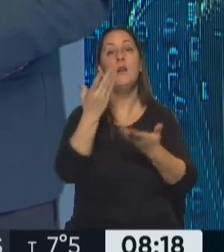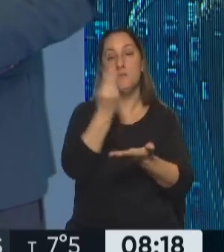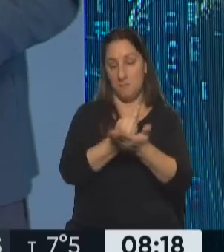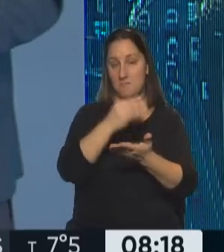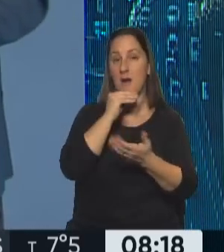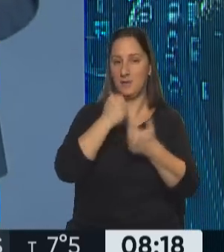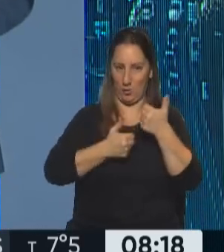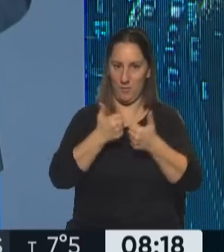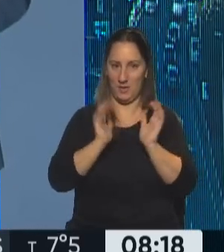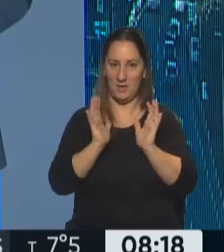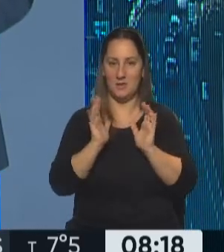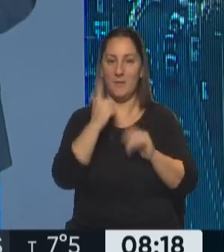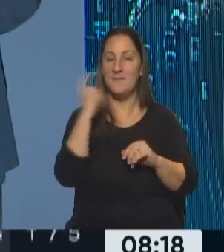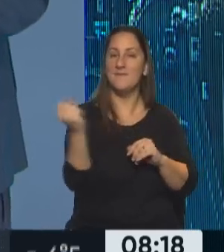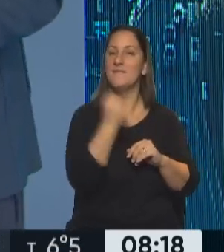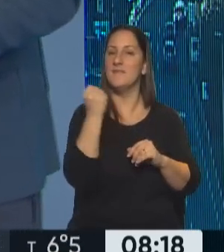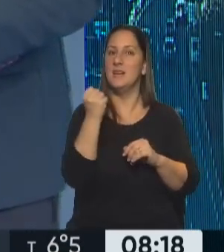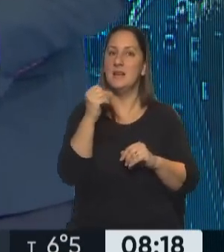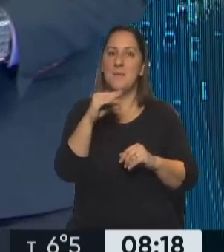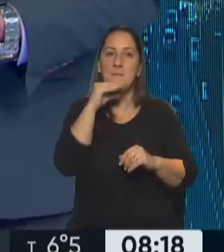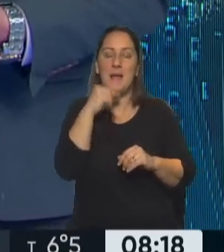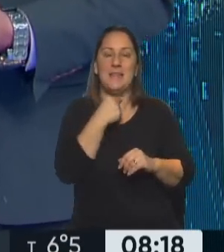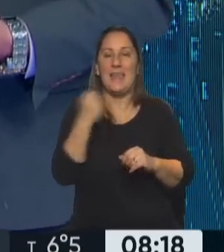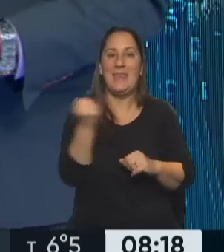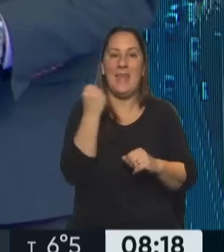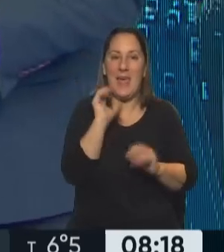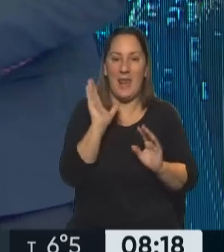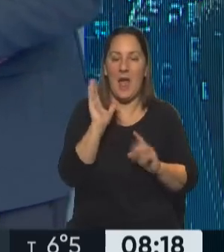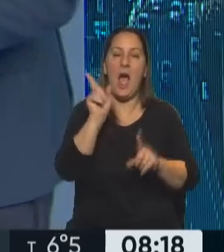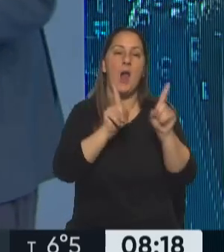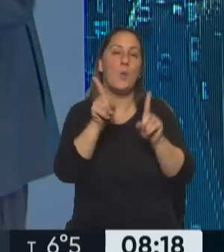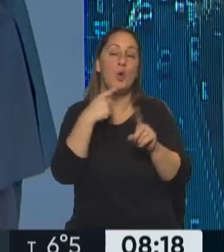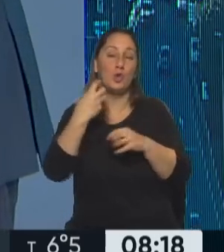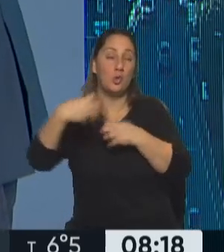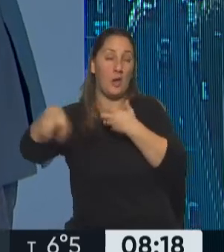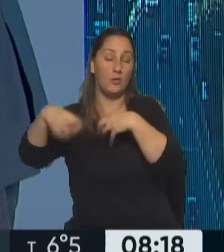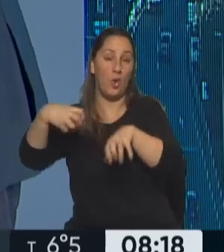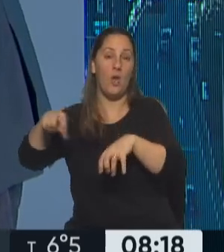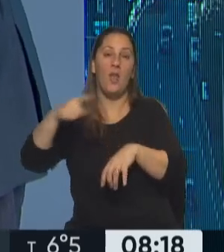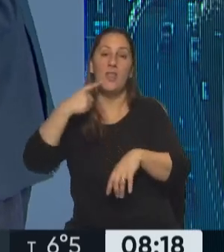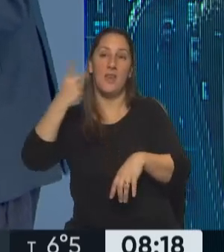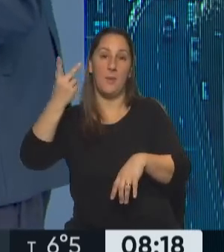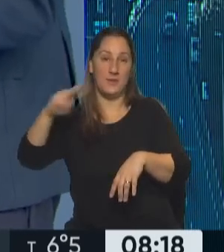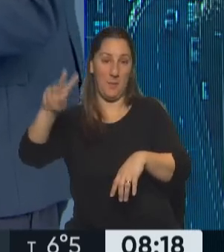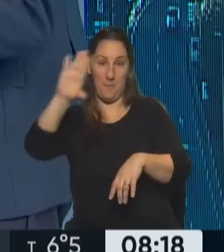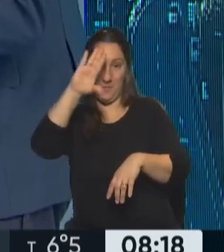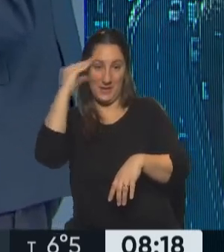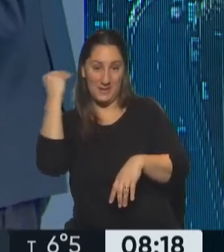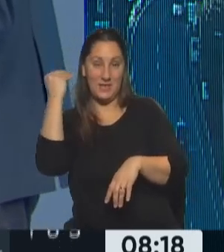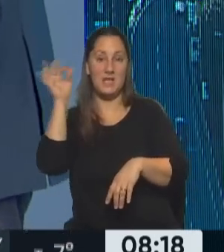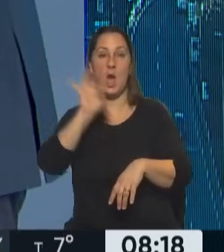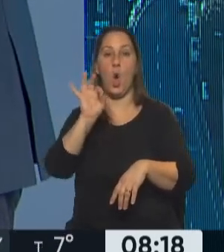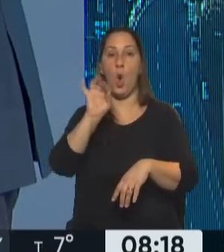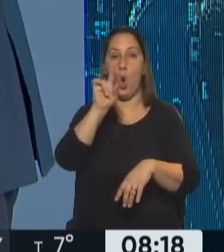ahí vienen las aspiraciones del propio Massa. Y las aspiraciones hasta dicen algunos sectores de la propia vicepresidenta de la Nación, o hasta del